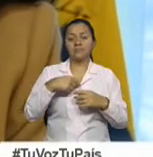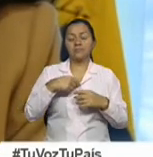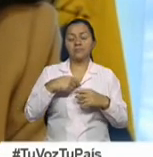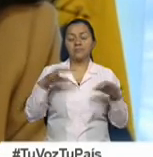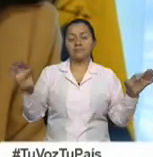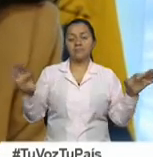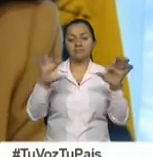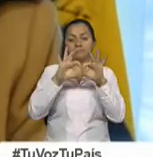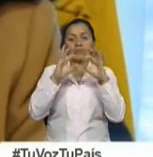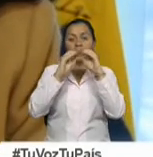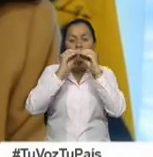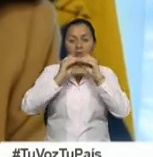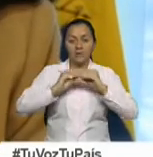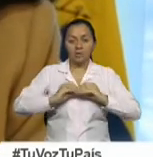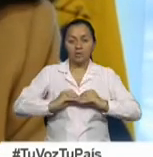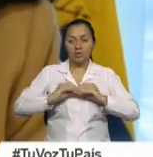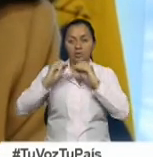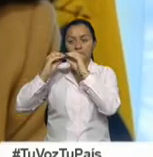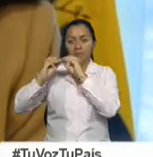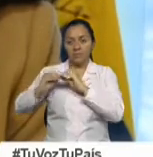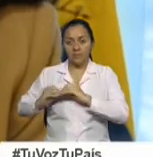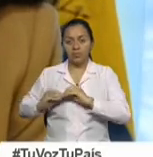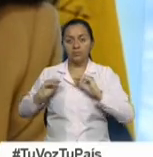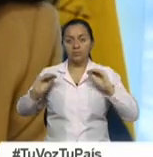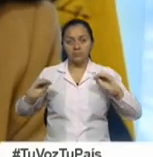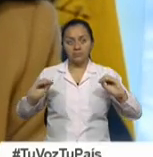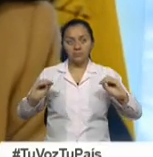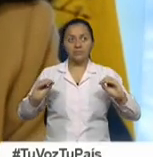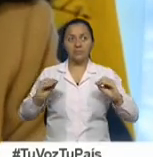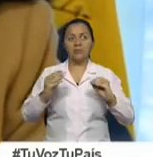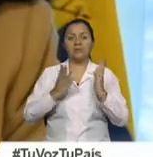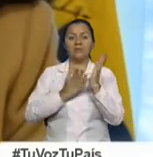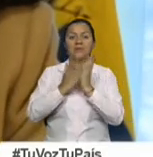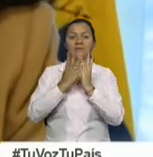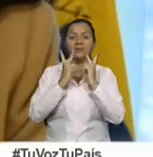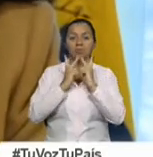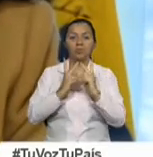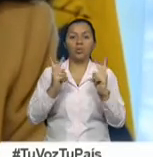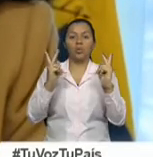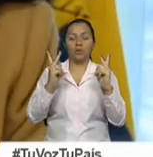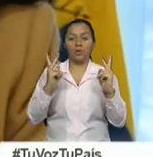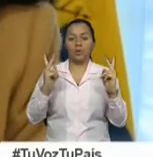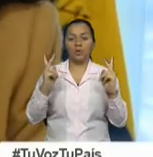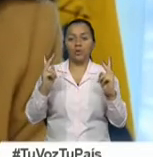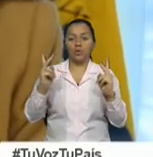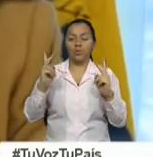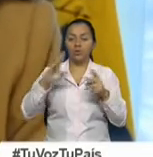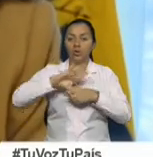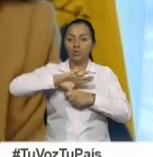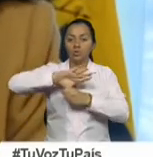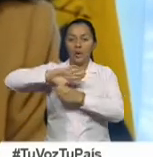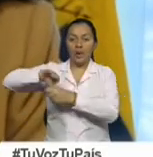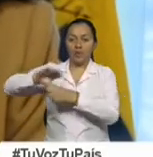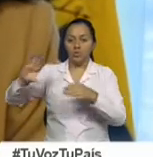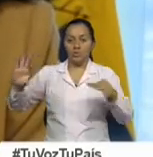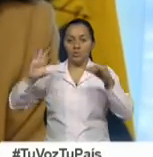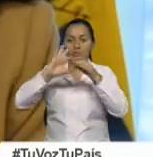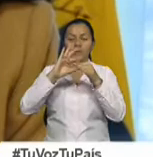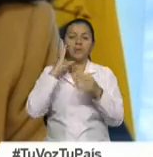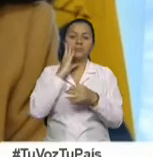la formación del servidor público diplomático utilizando la